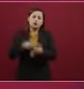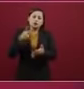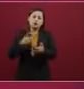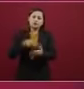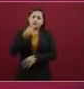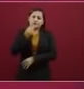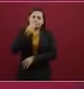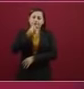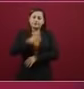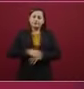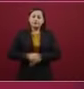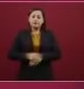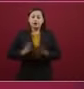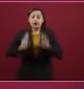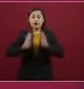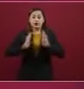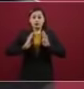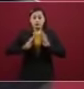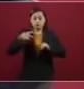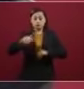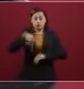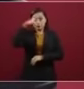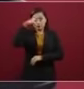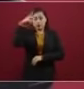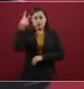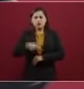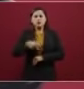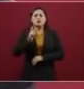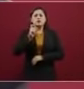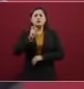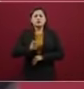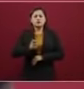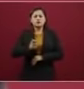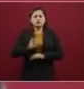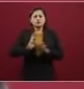El Ejército mexicano es un ejército surgido